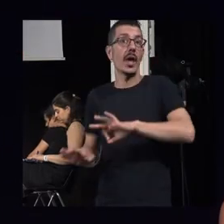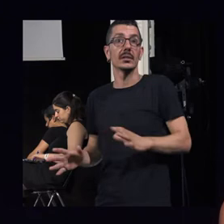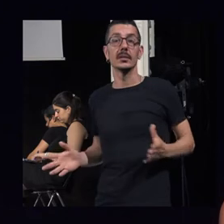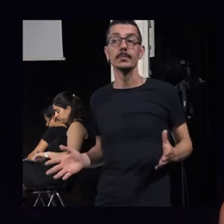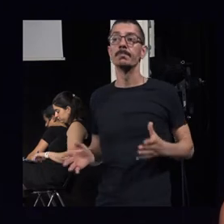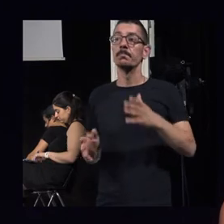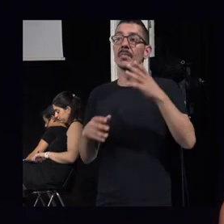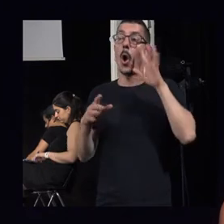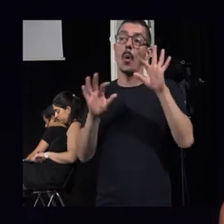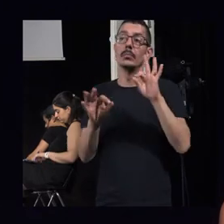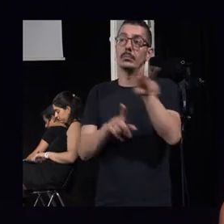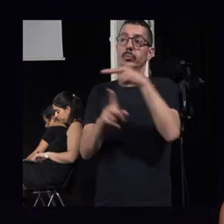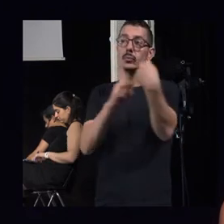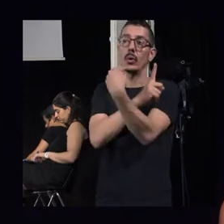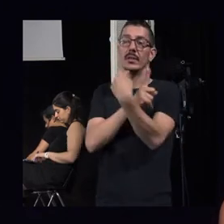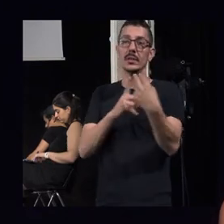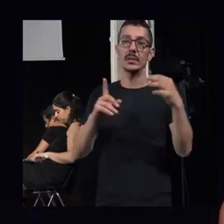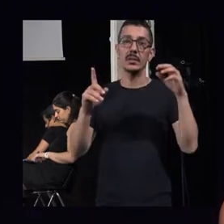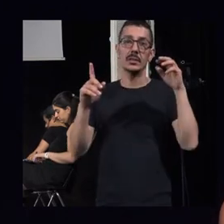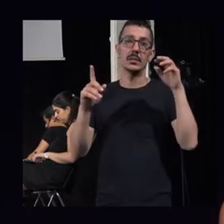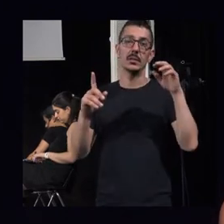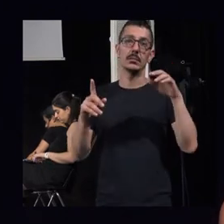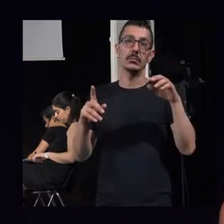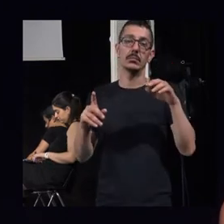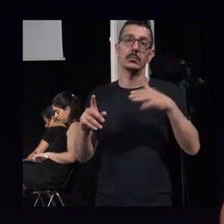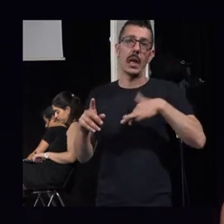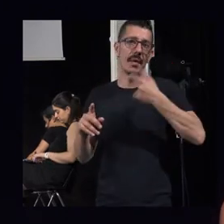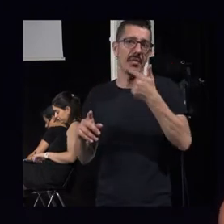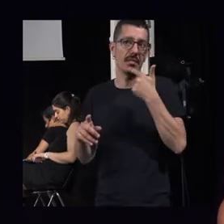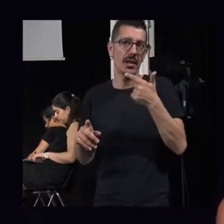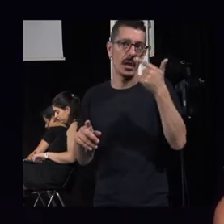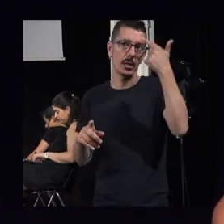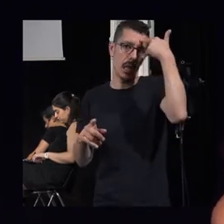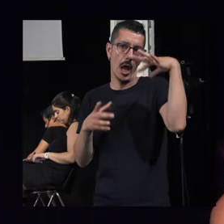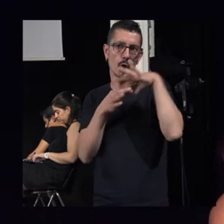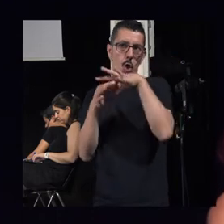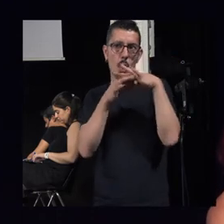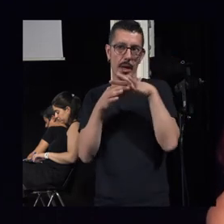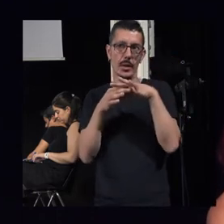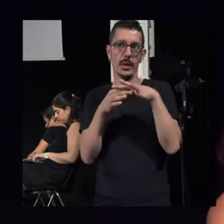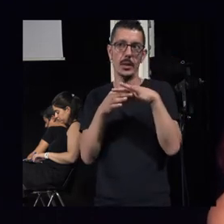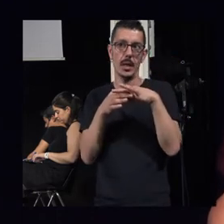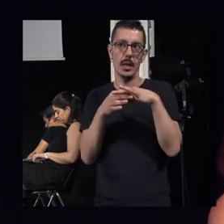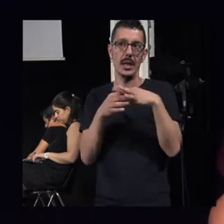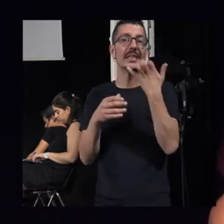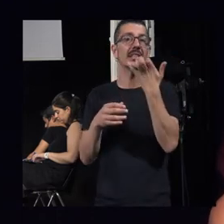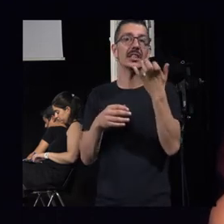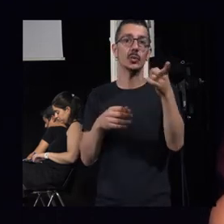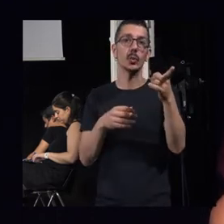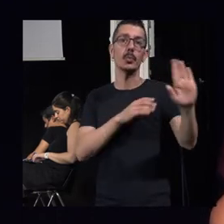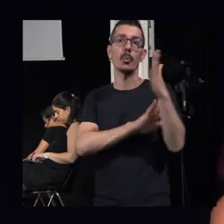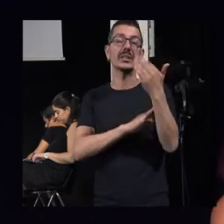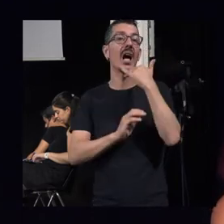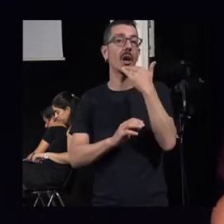desde el punto de vista, me atrevo a decir, de coherencia, debería ser contando con las organizaciones gitanas, contando